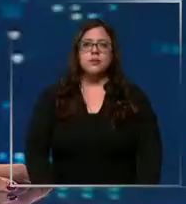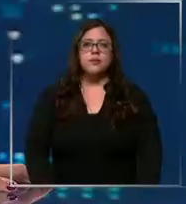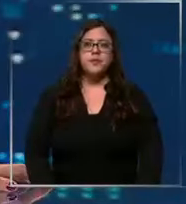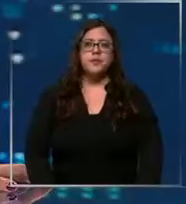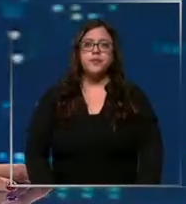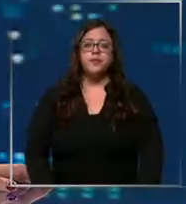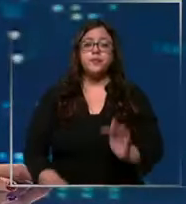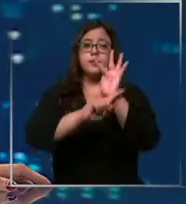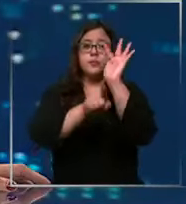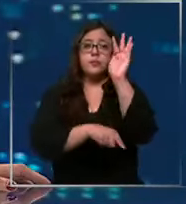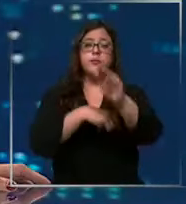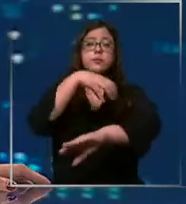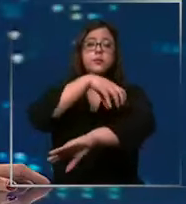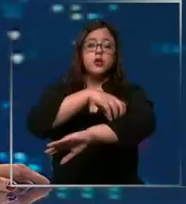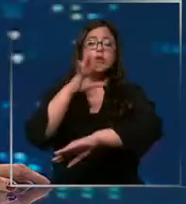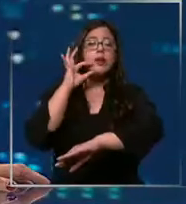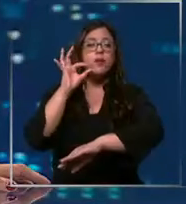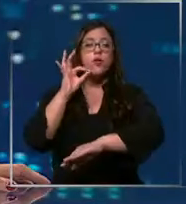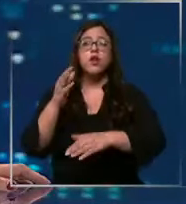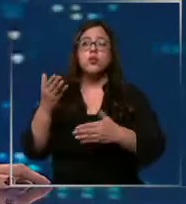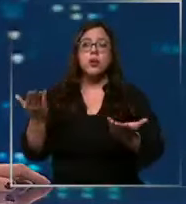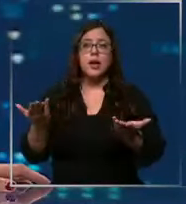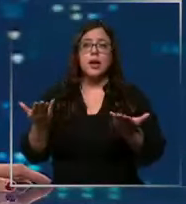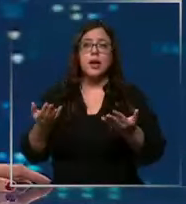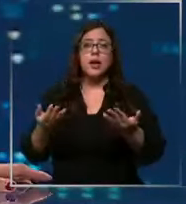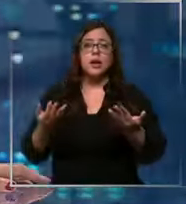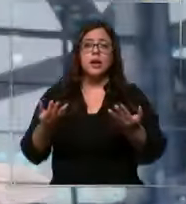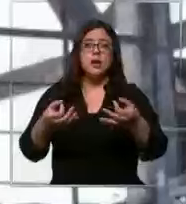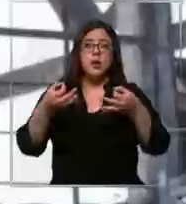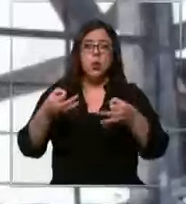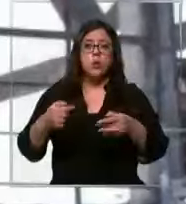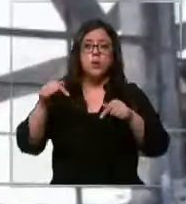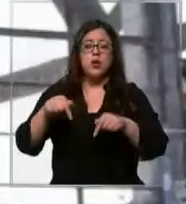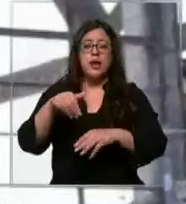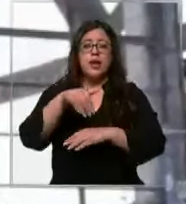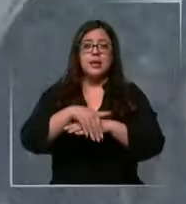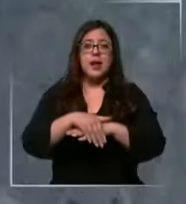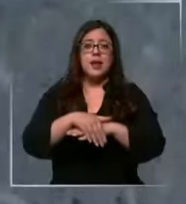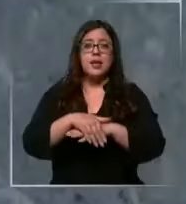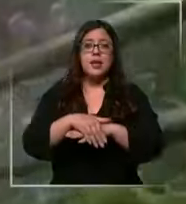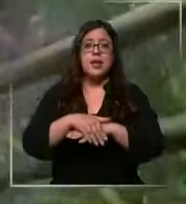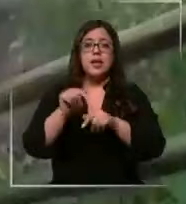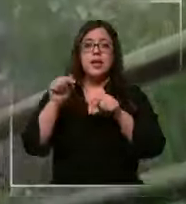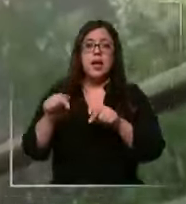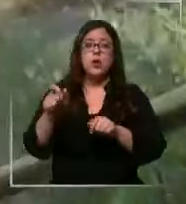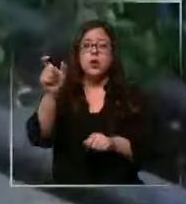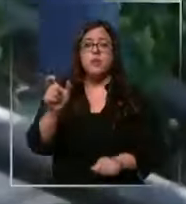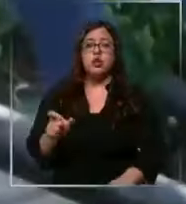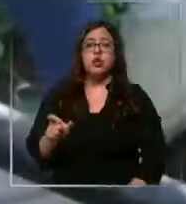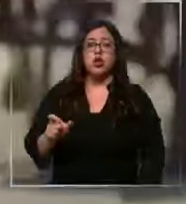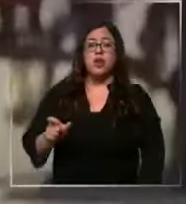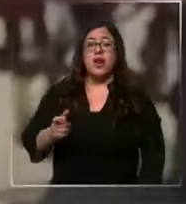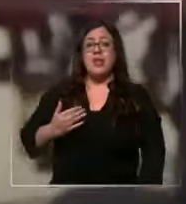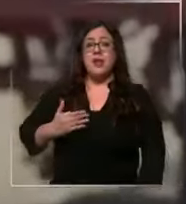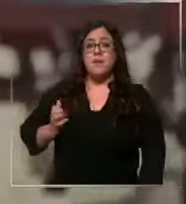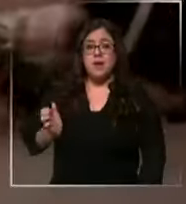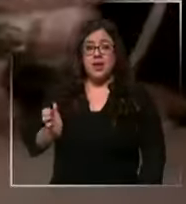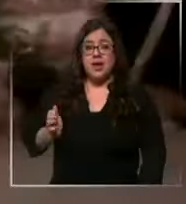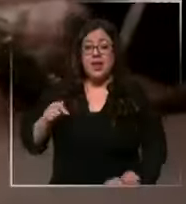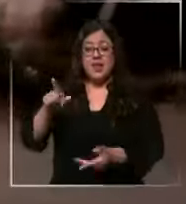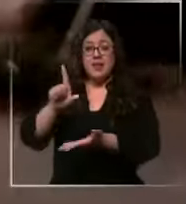La Fiscalía Regional del Biobío confirmó durante horas de la tarde que habría un oficial de la Policía de Investigaciones de la